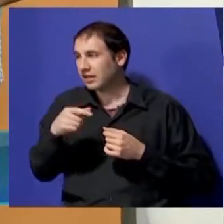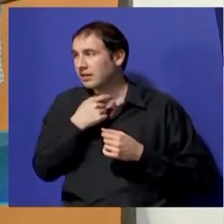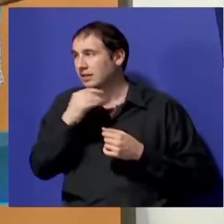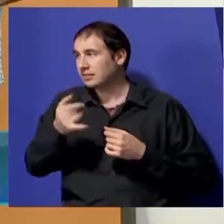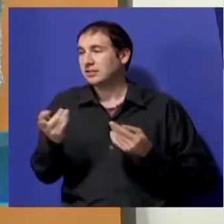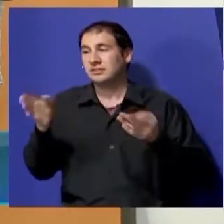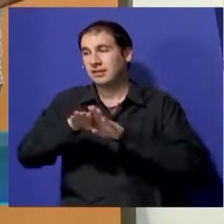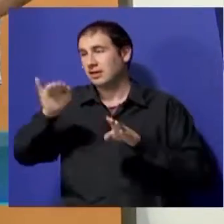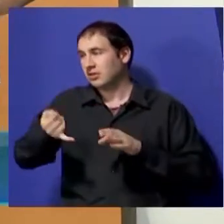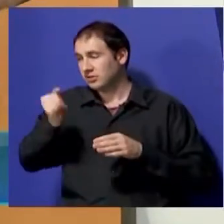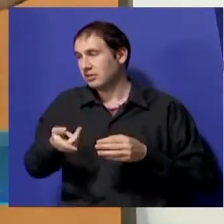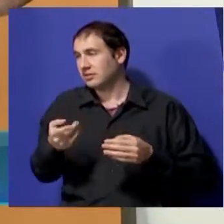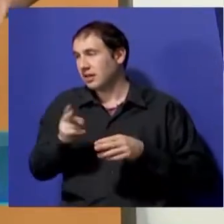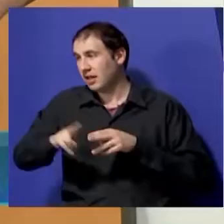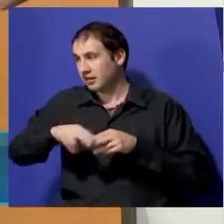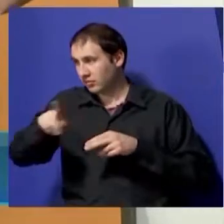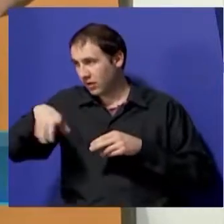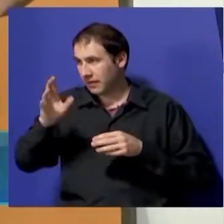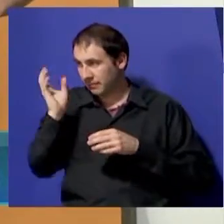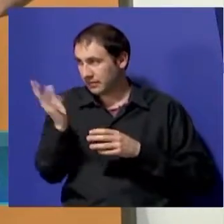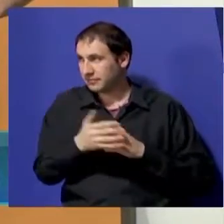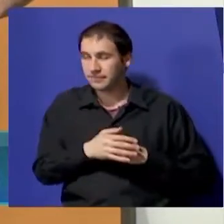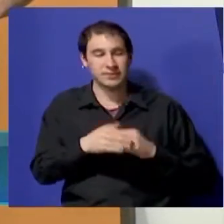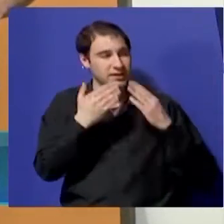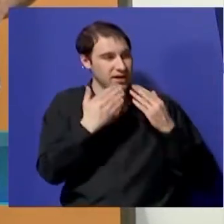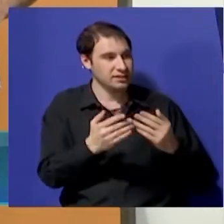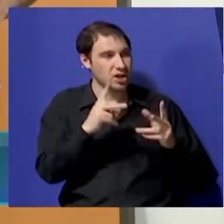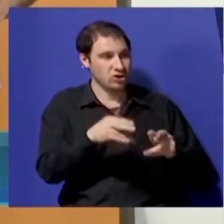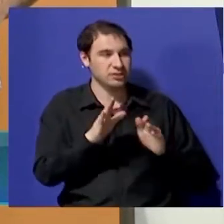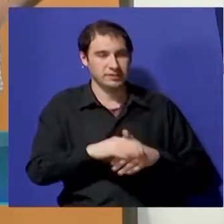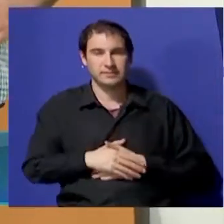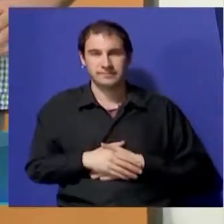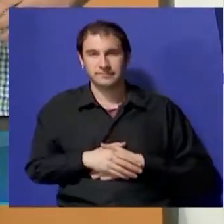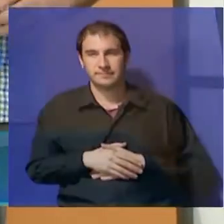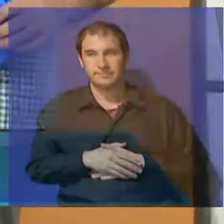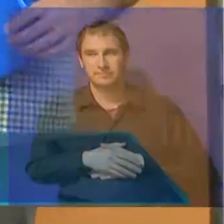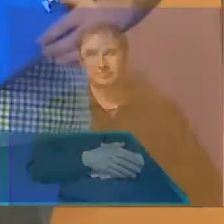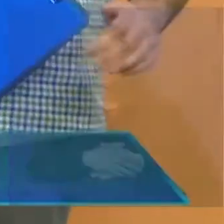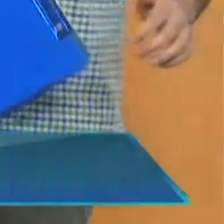la mina cierre y que se produzca la remediación ambiental que se debe producir. Gracias, hacemos pausa, ya venimos.